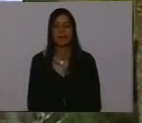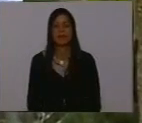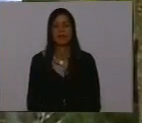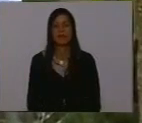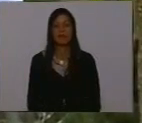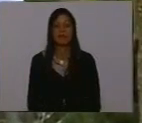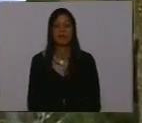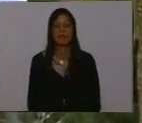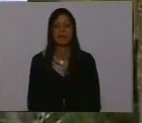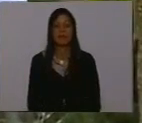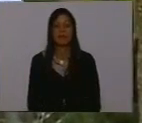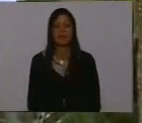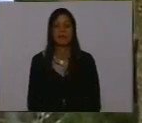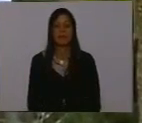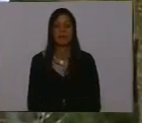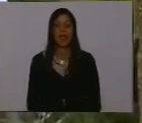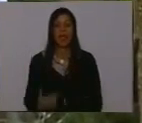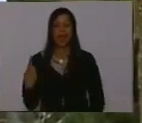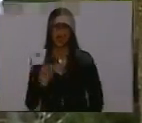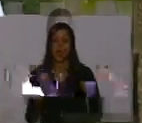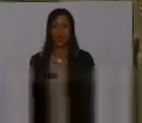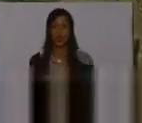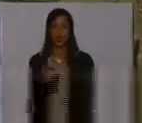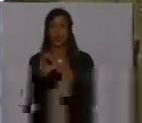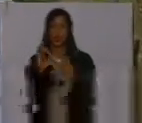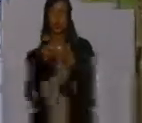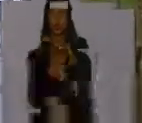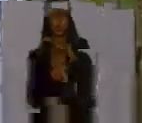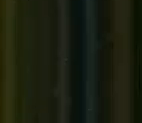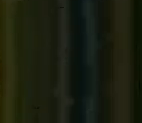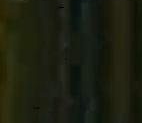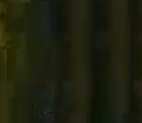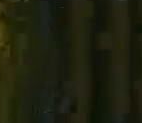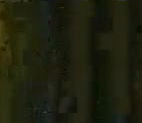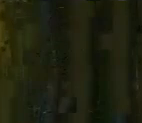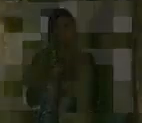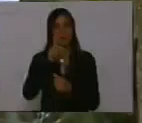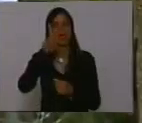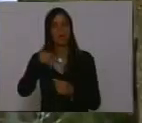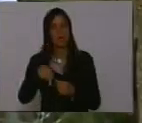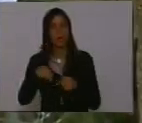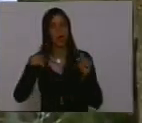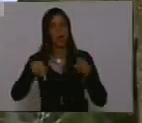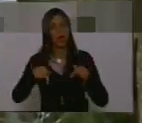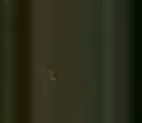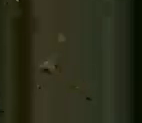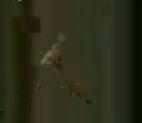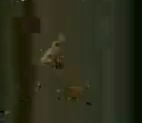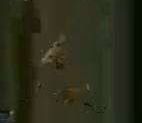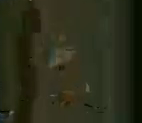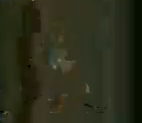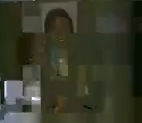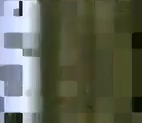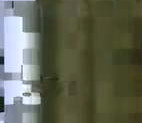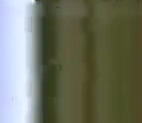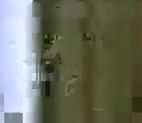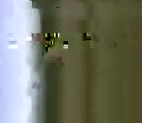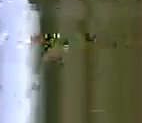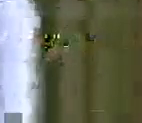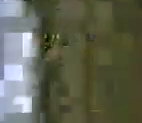Además de consolidar lo logrado, también esta convocatoria que ha hecho el presidente Nicolás Maduro y con este